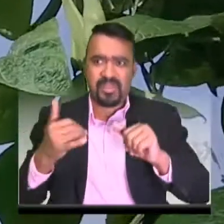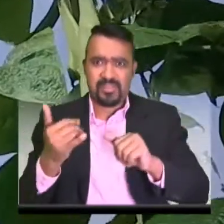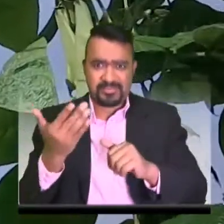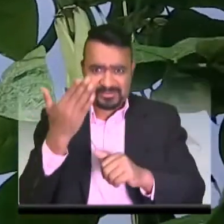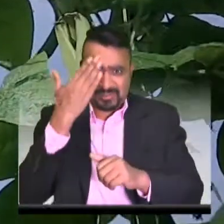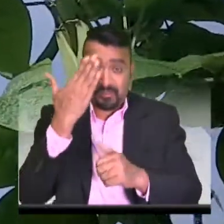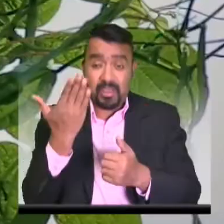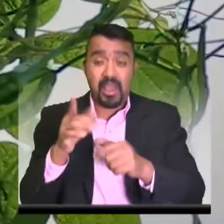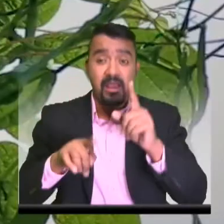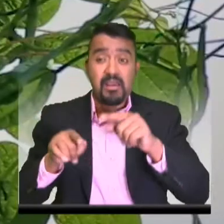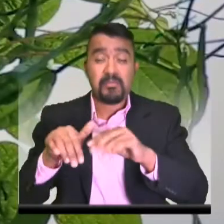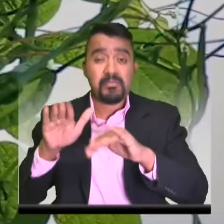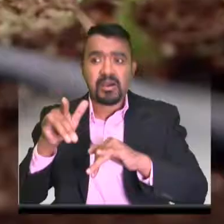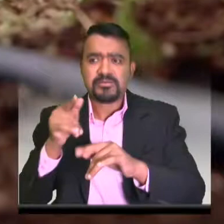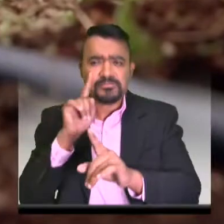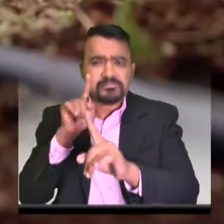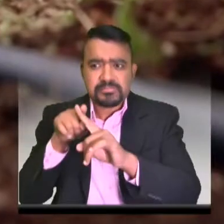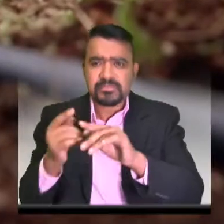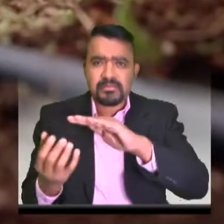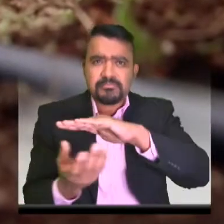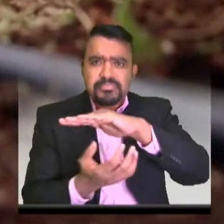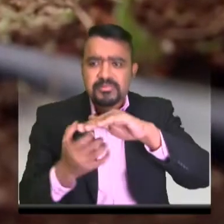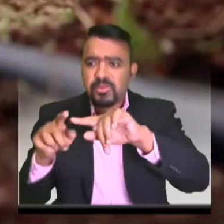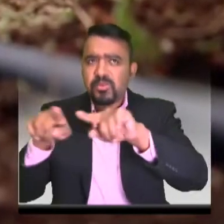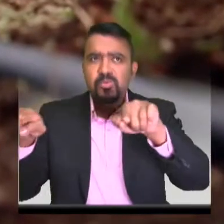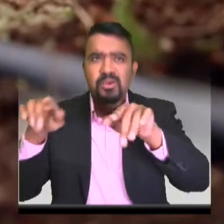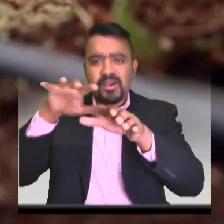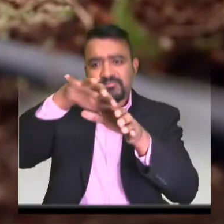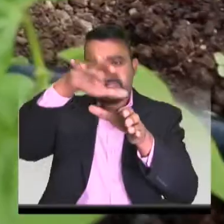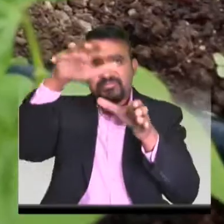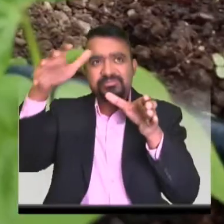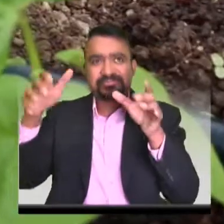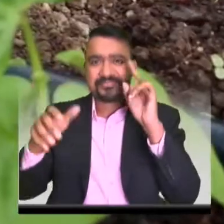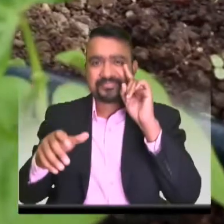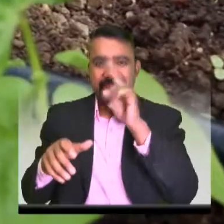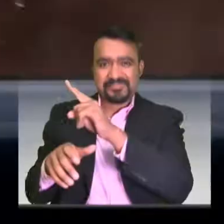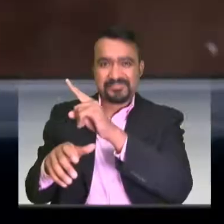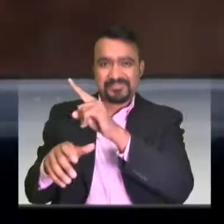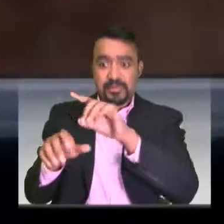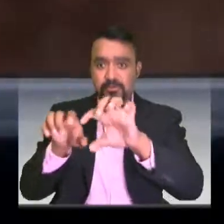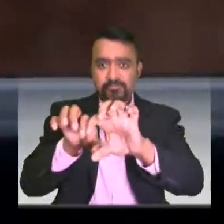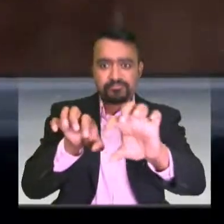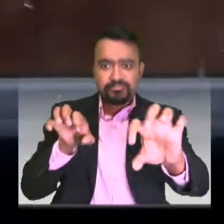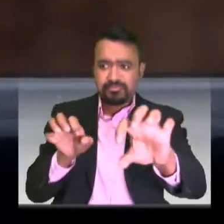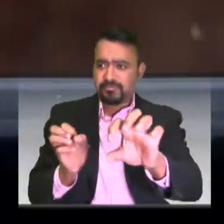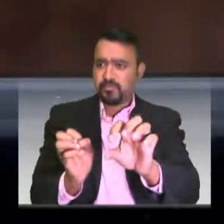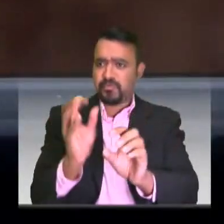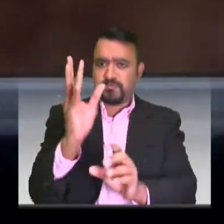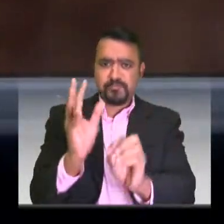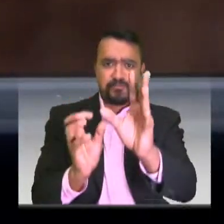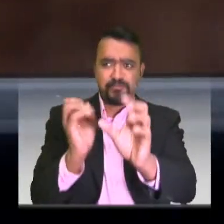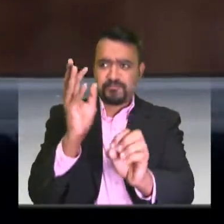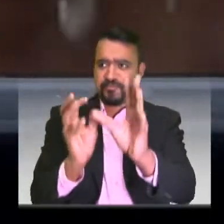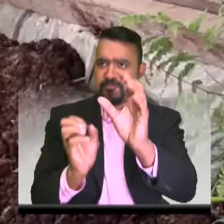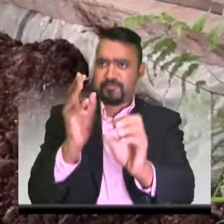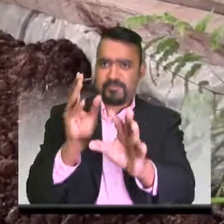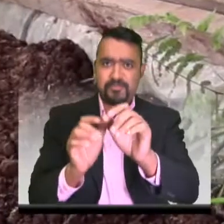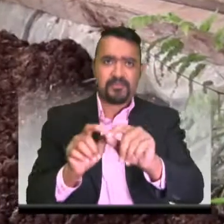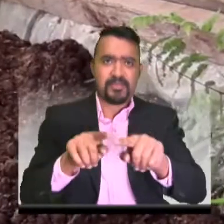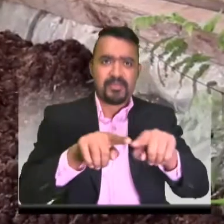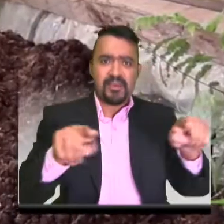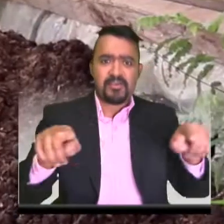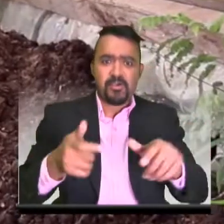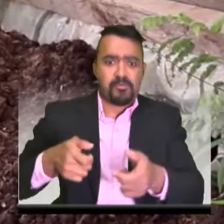de ecotutorados y microinvernaderos fabricados con envases de plaguicidas reciclados, sistemas de riego por goteo y el uso del